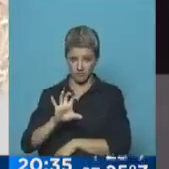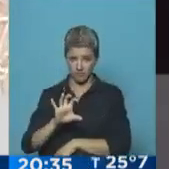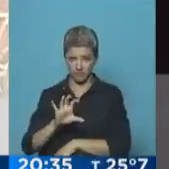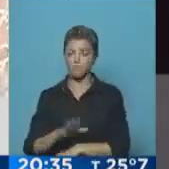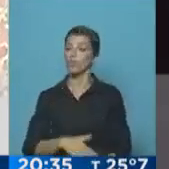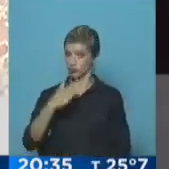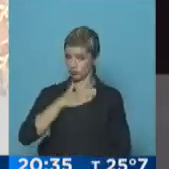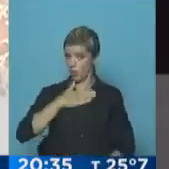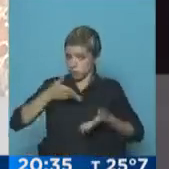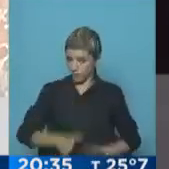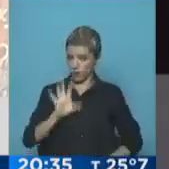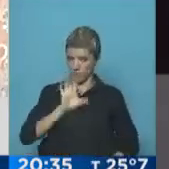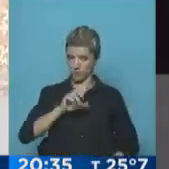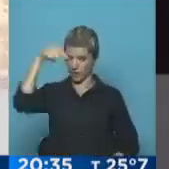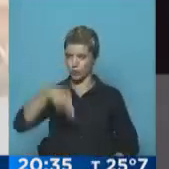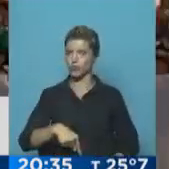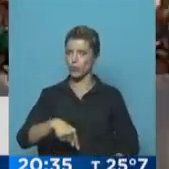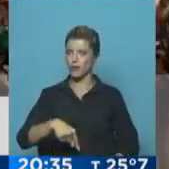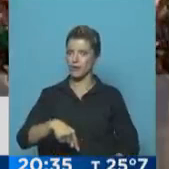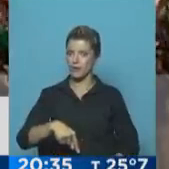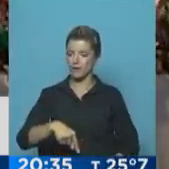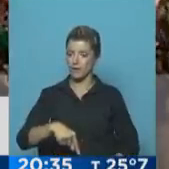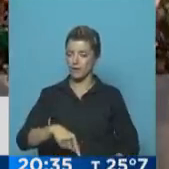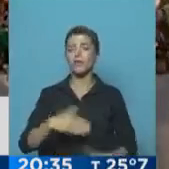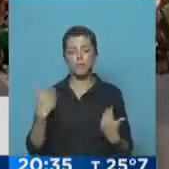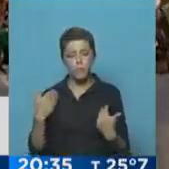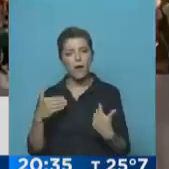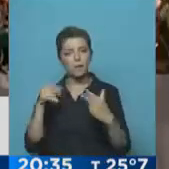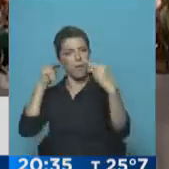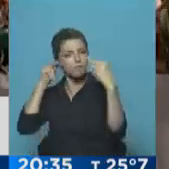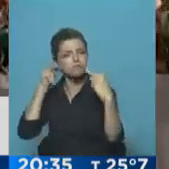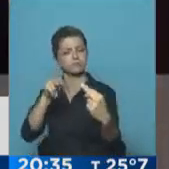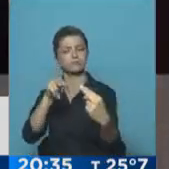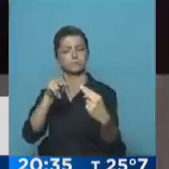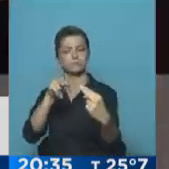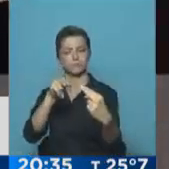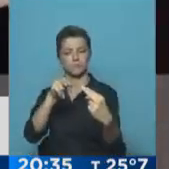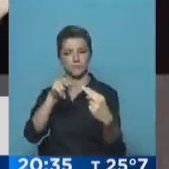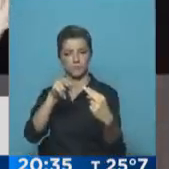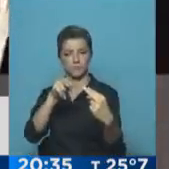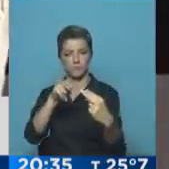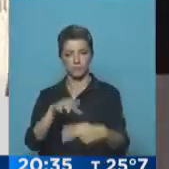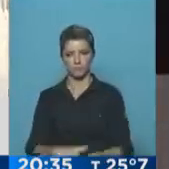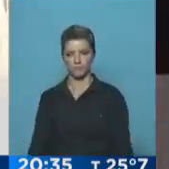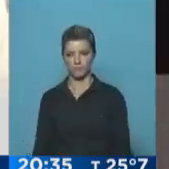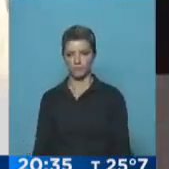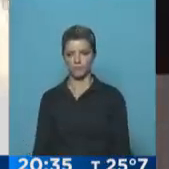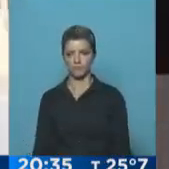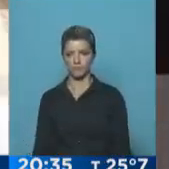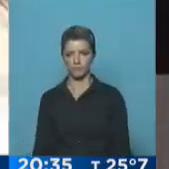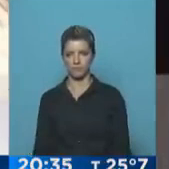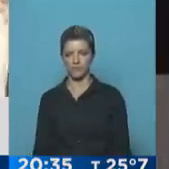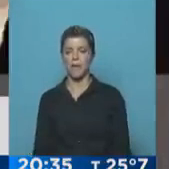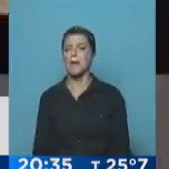Yo soy una de ellas, del sur profundo. Podemos mirar a los ojos